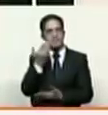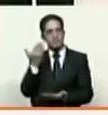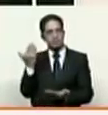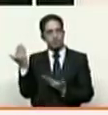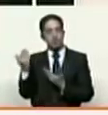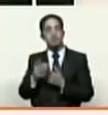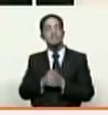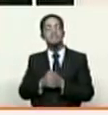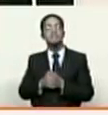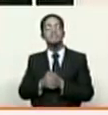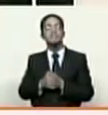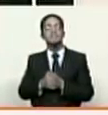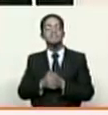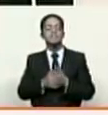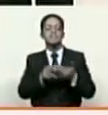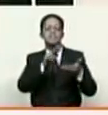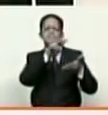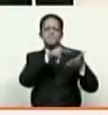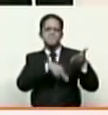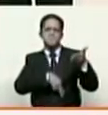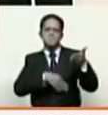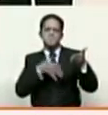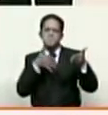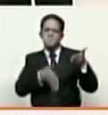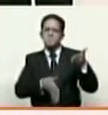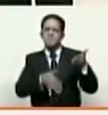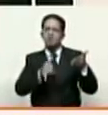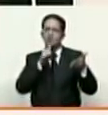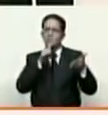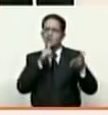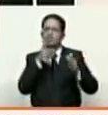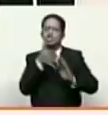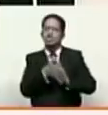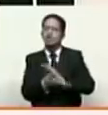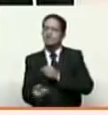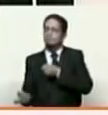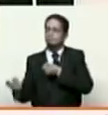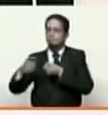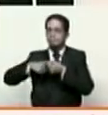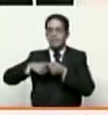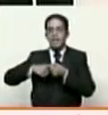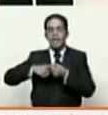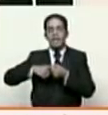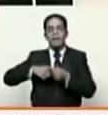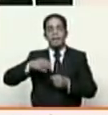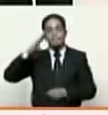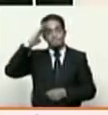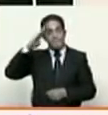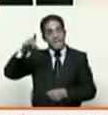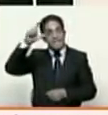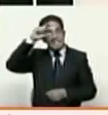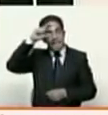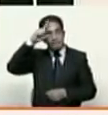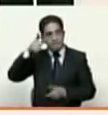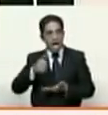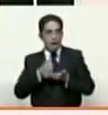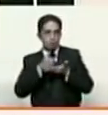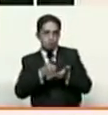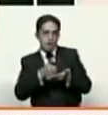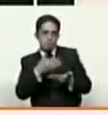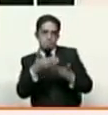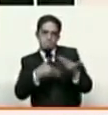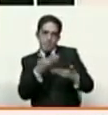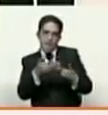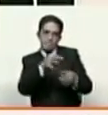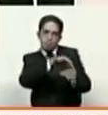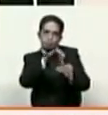hemos revisado los avances en cuanto a la incorporación de la milicia en los planes productivos, pero también para